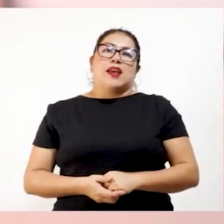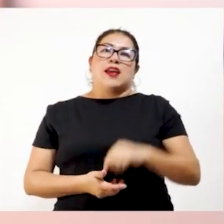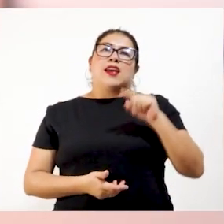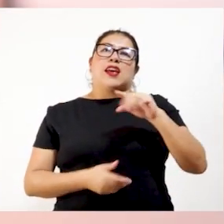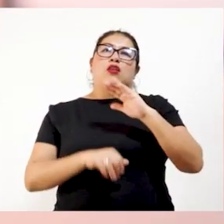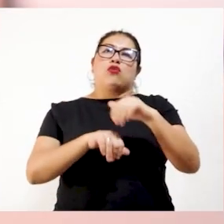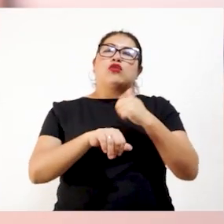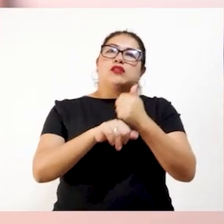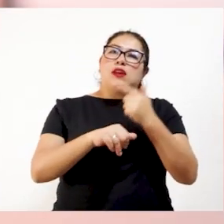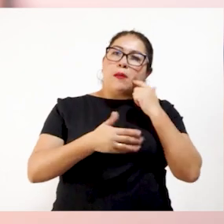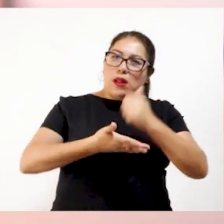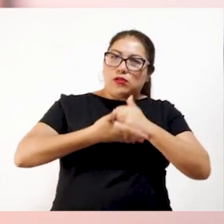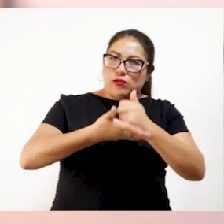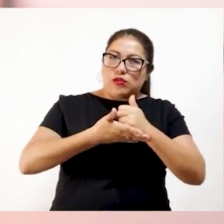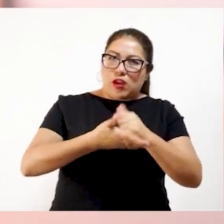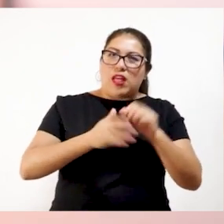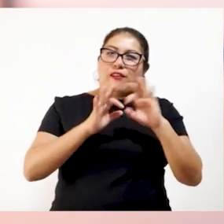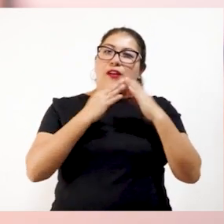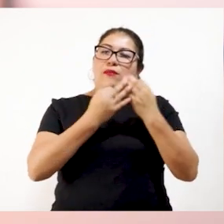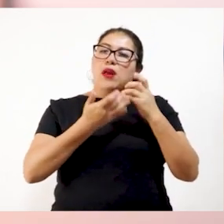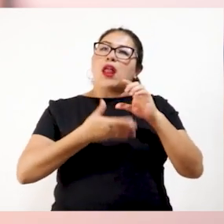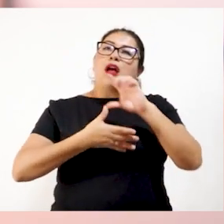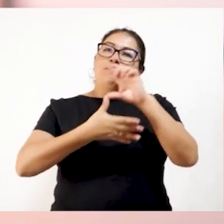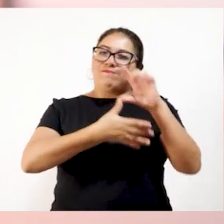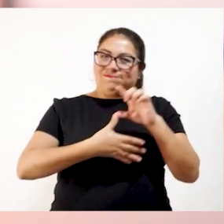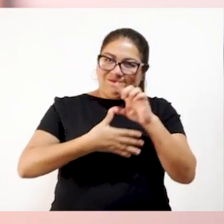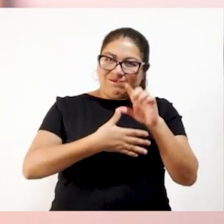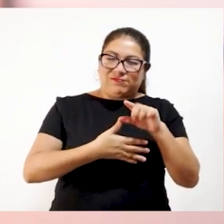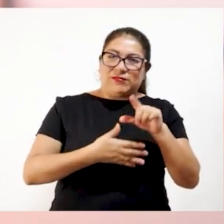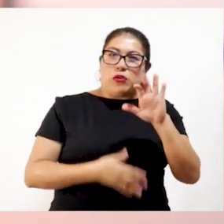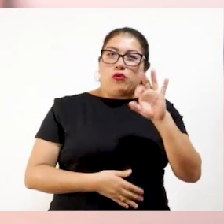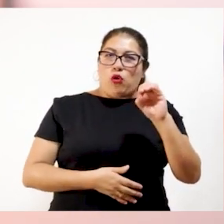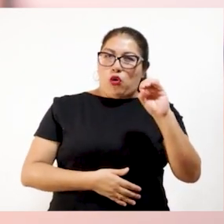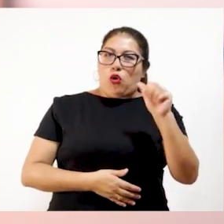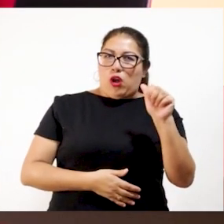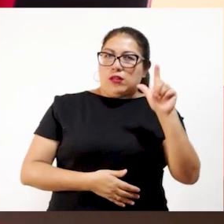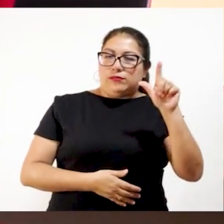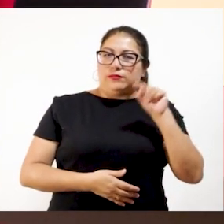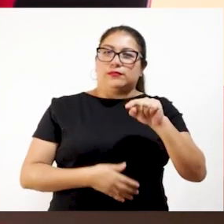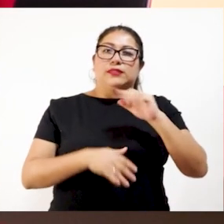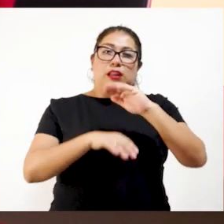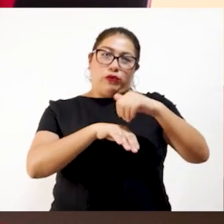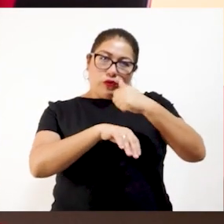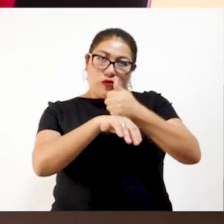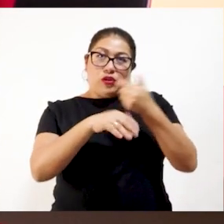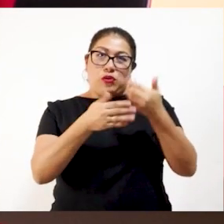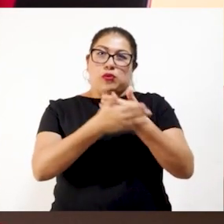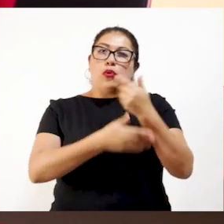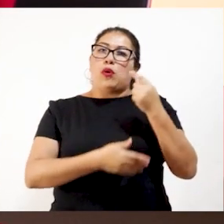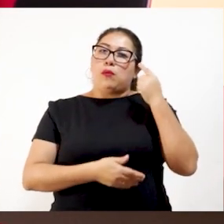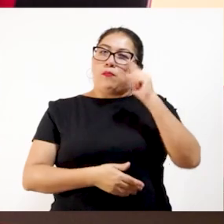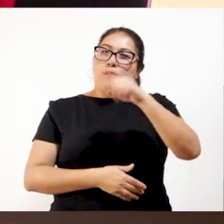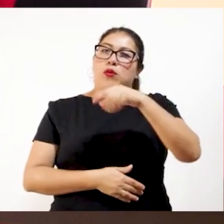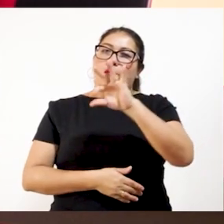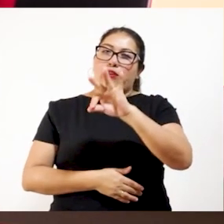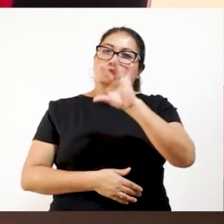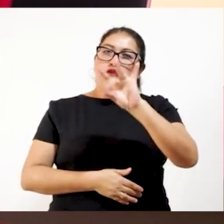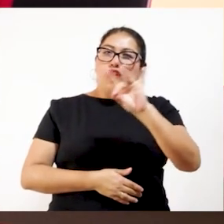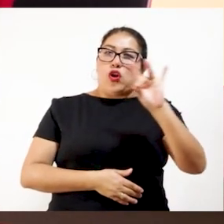Solidaridad con Personas Ciegas de América Latina, que familiarmente la conocemos por sus siglas, FOAL, es una fundación que se crea en el